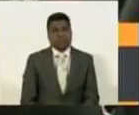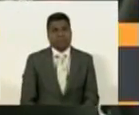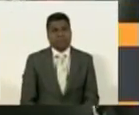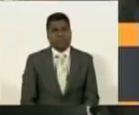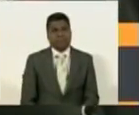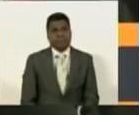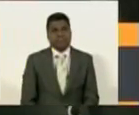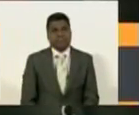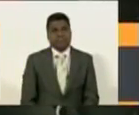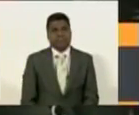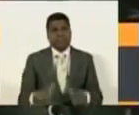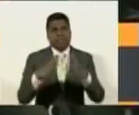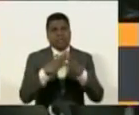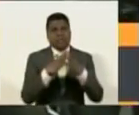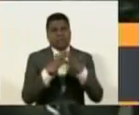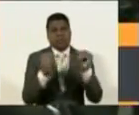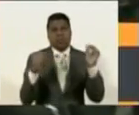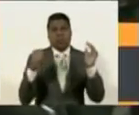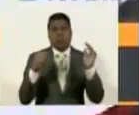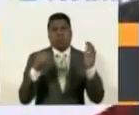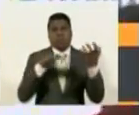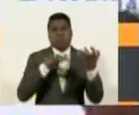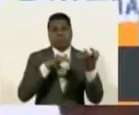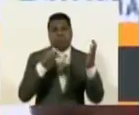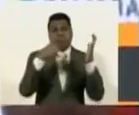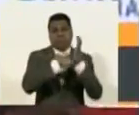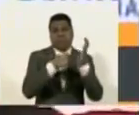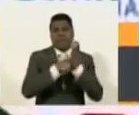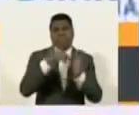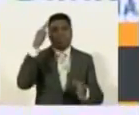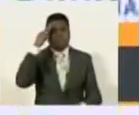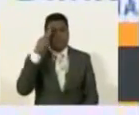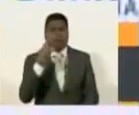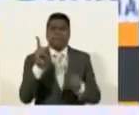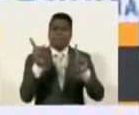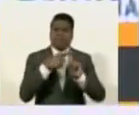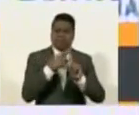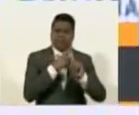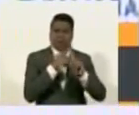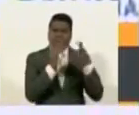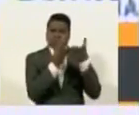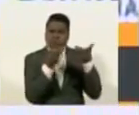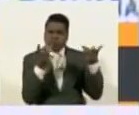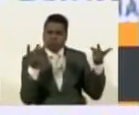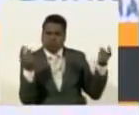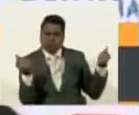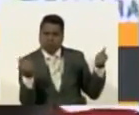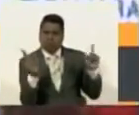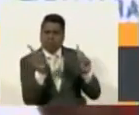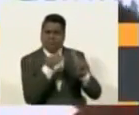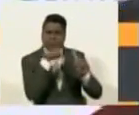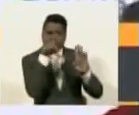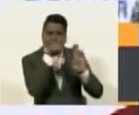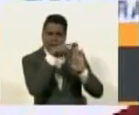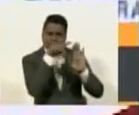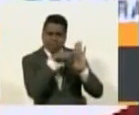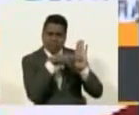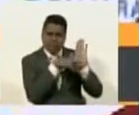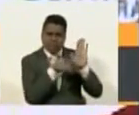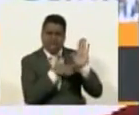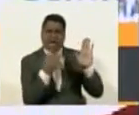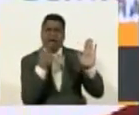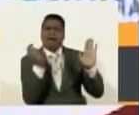batallas en lo moral se ganan con argumentos éticos, valederos, argumentos que sean